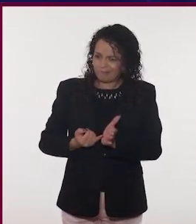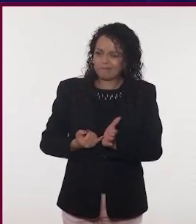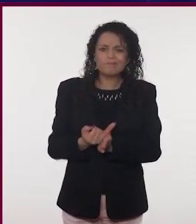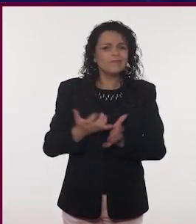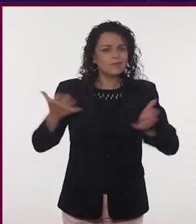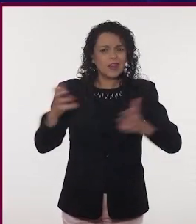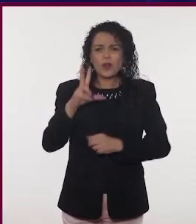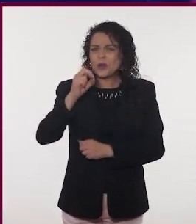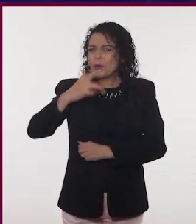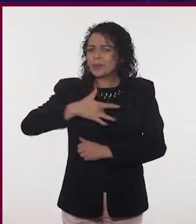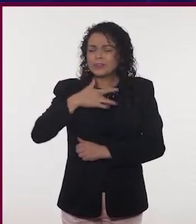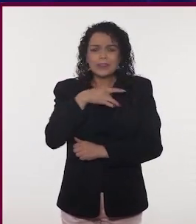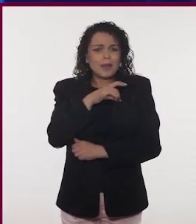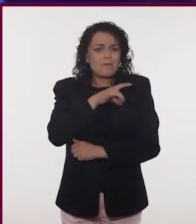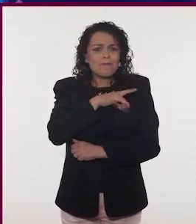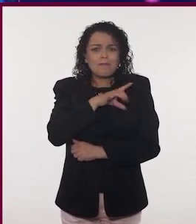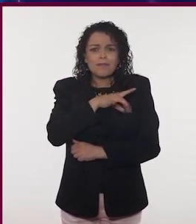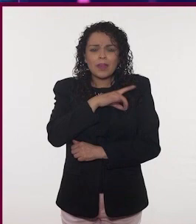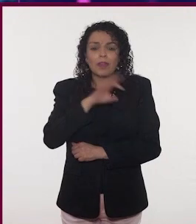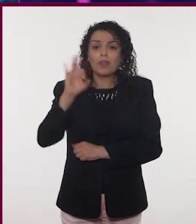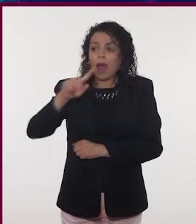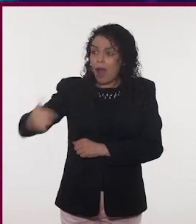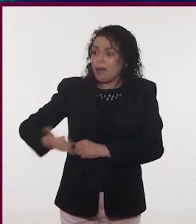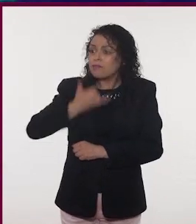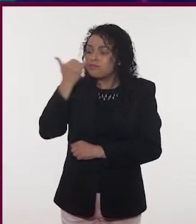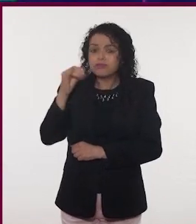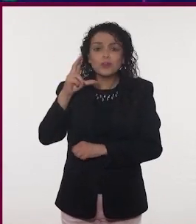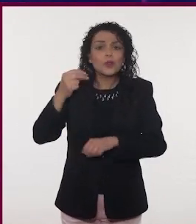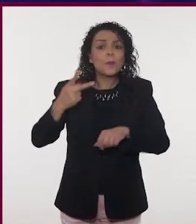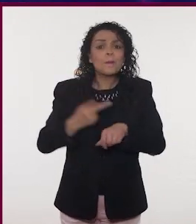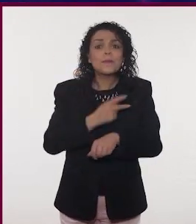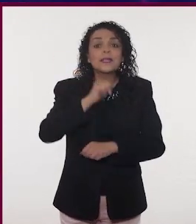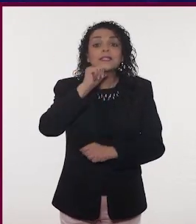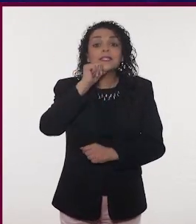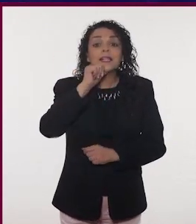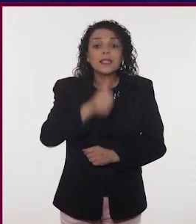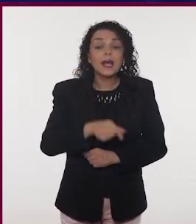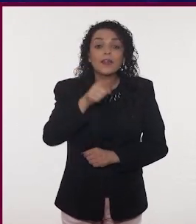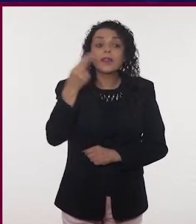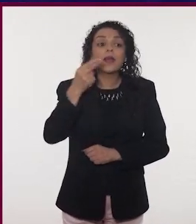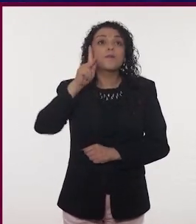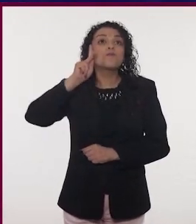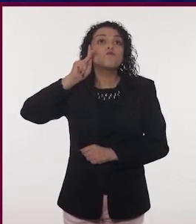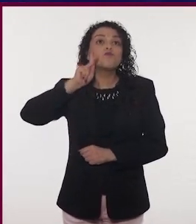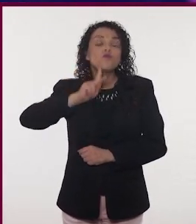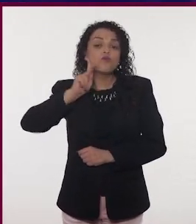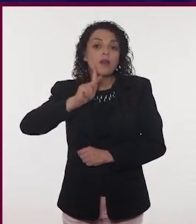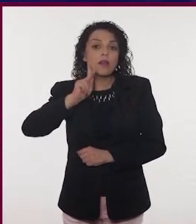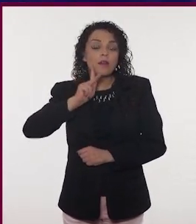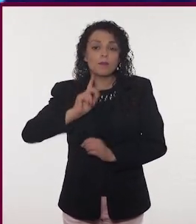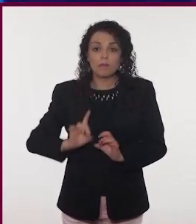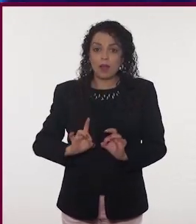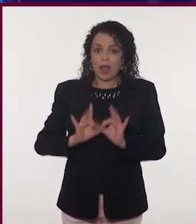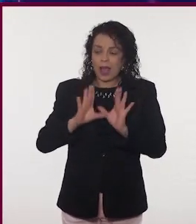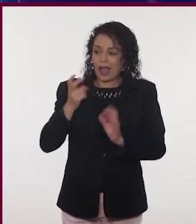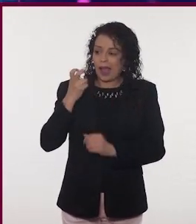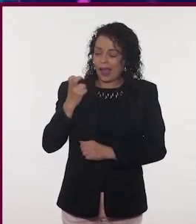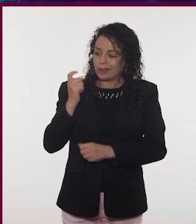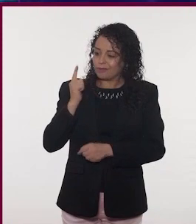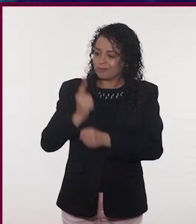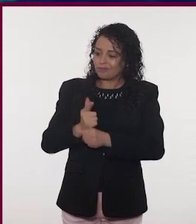porque no pasa nada si se equivocan. No pasa nada si prueban y al final no es.